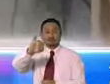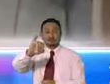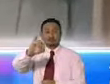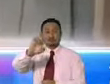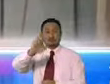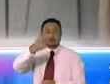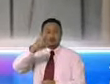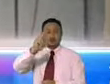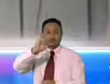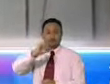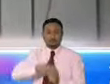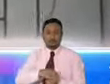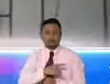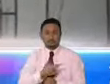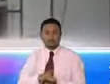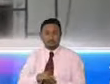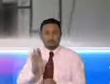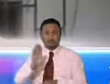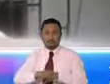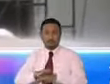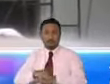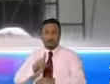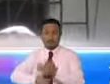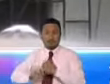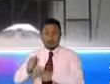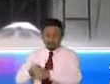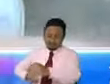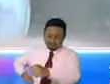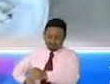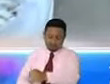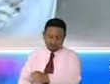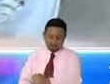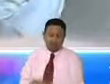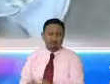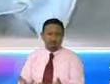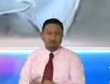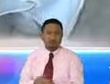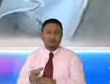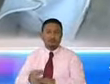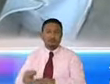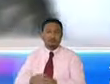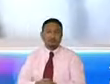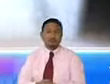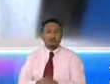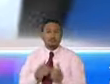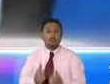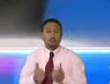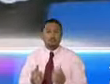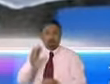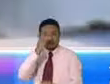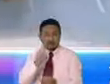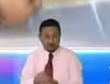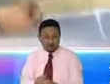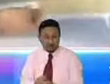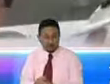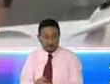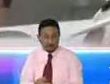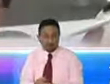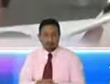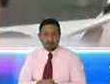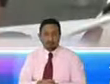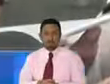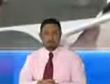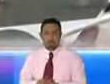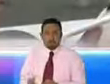presunto delito de asesinato con arma blanca de su hija. El hecho ocurrió en el cantón Buena Fe el pasado 3 de septiembre. Él